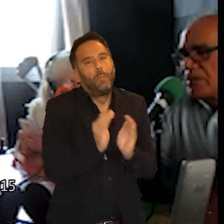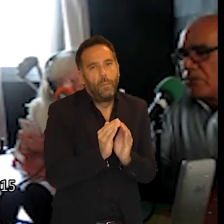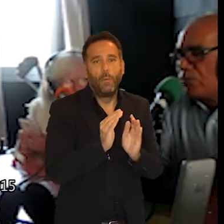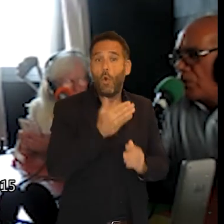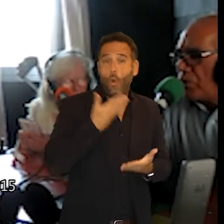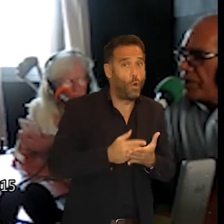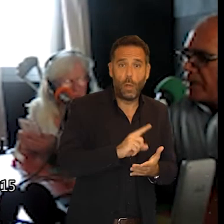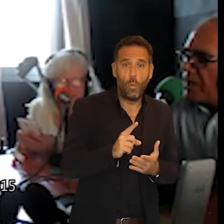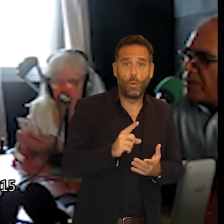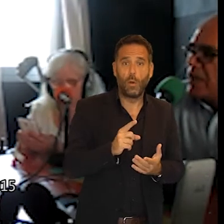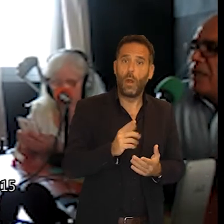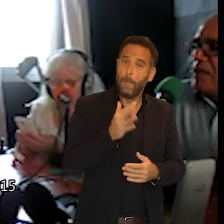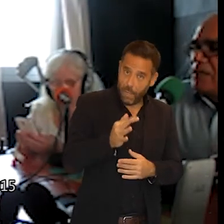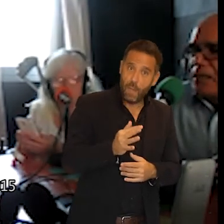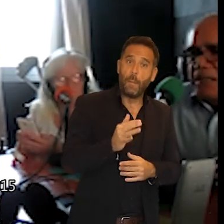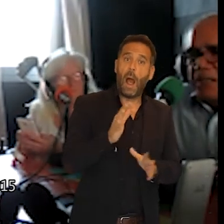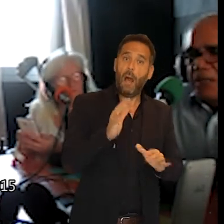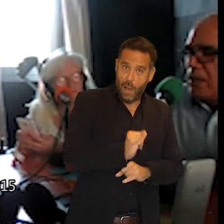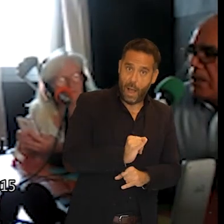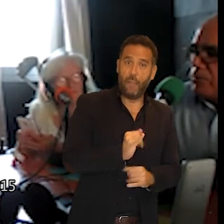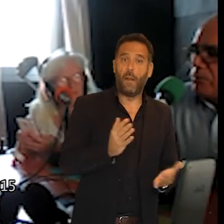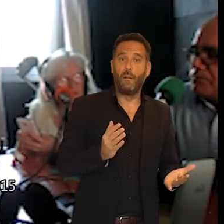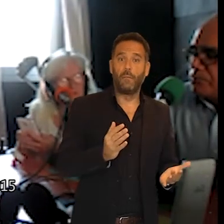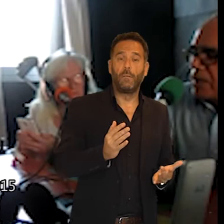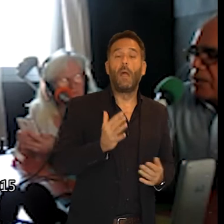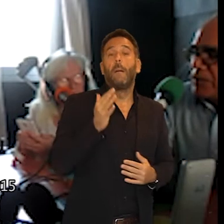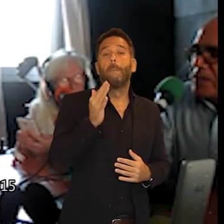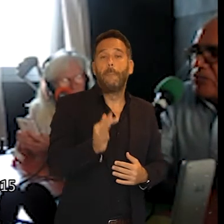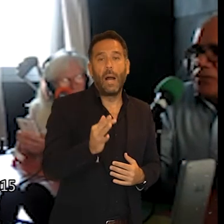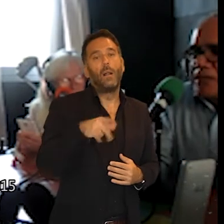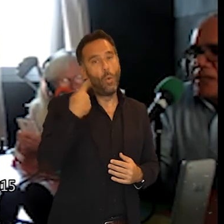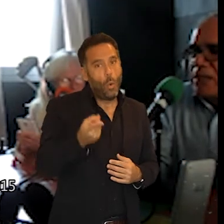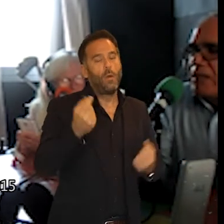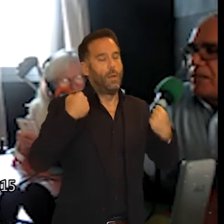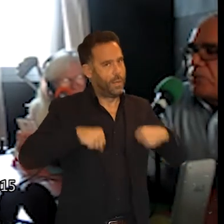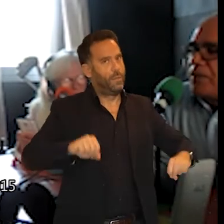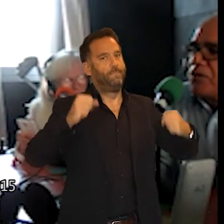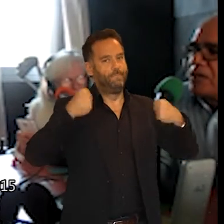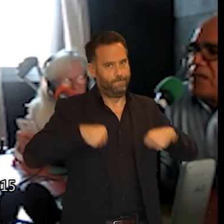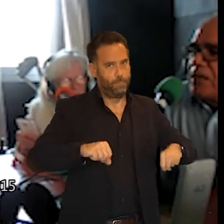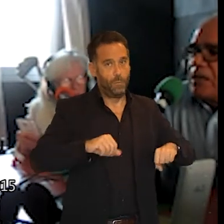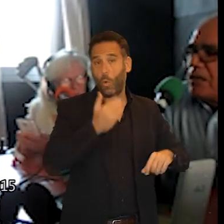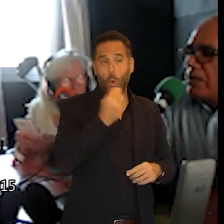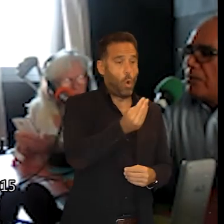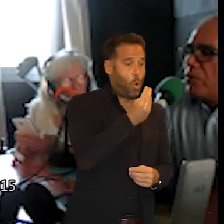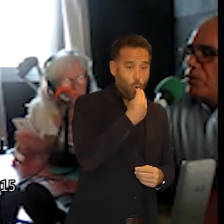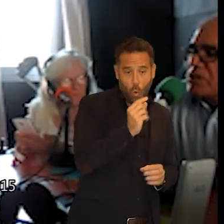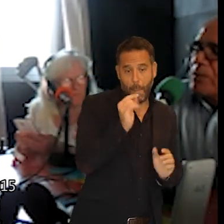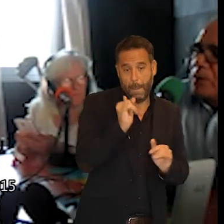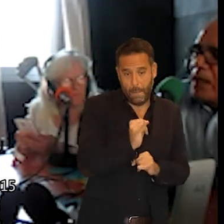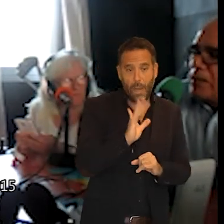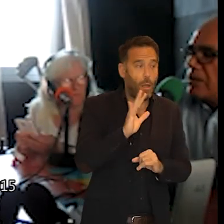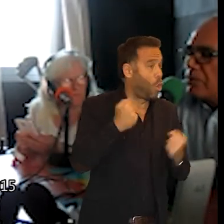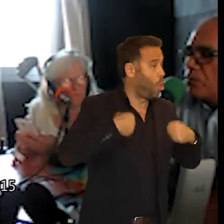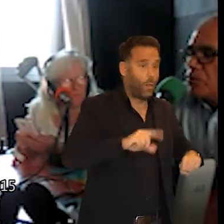aburres. Y adelgaza también. Uh-huh. Todo también el ejercicio. Porque si haces una dieta y no haces ejercicio,